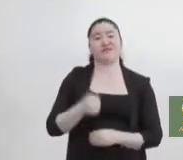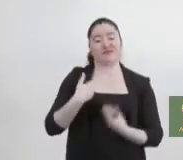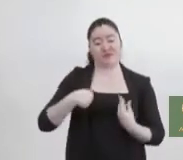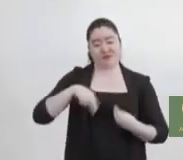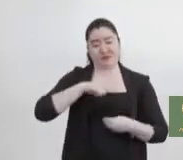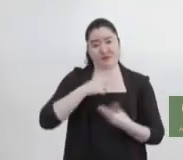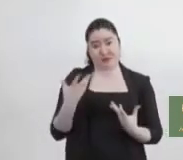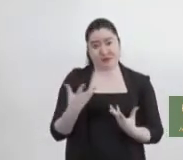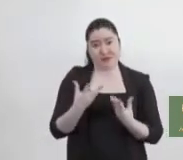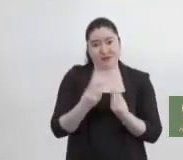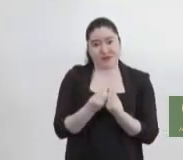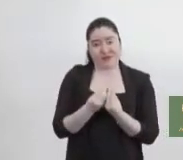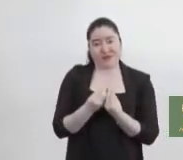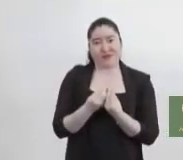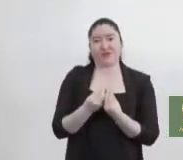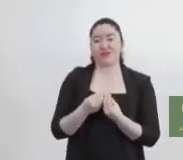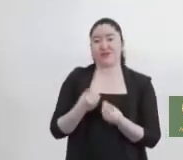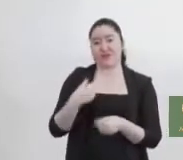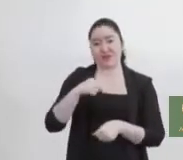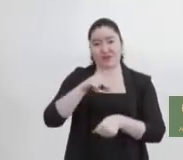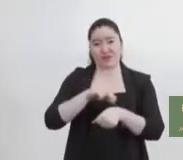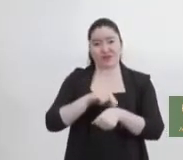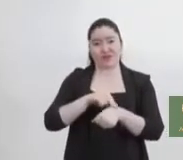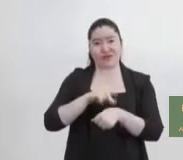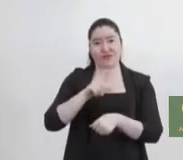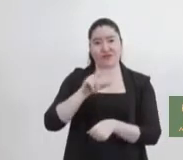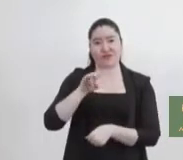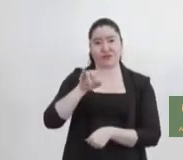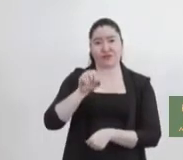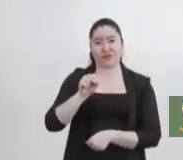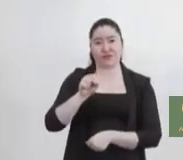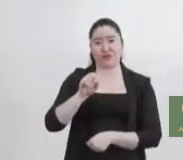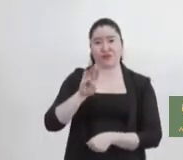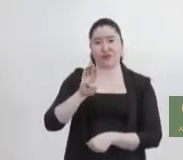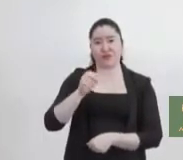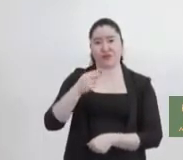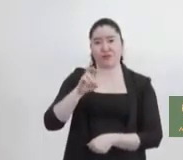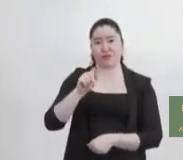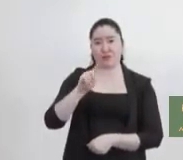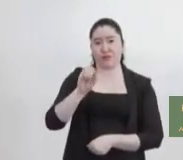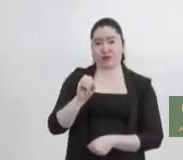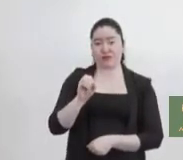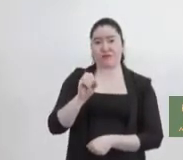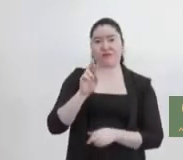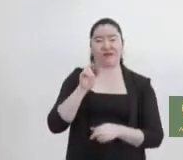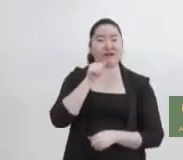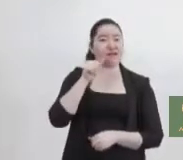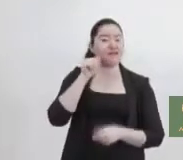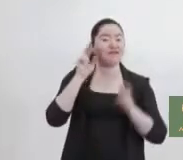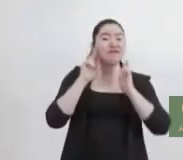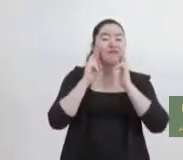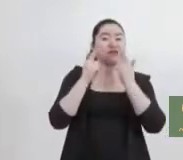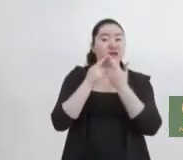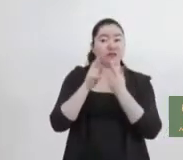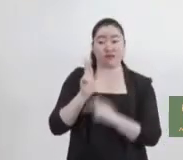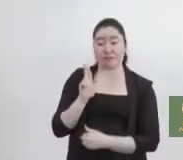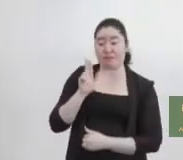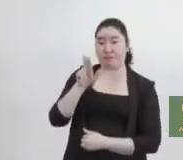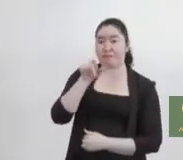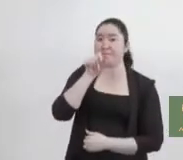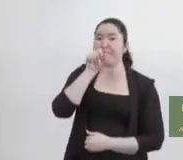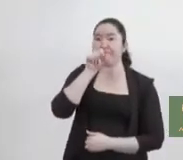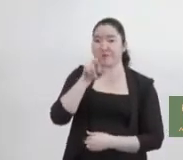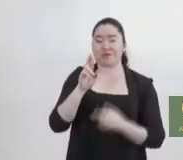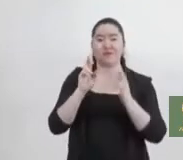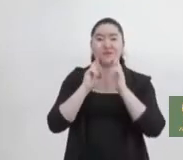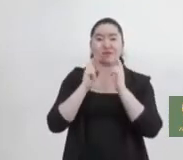Educativa Federal, con el doctor Luis Humberto Fernández. Tenemos otra reunión el martes. Y estamos trabajando en un programa